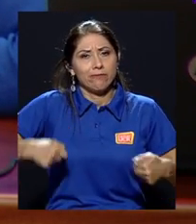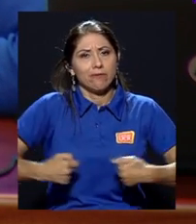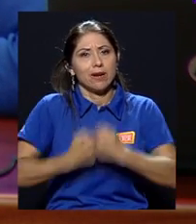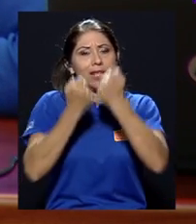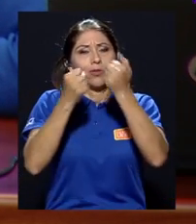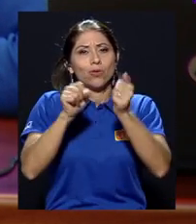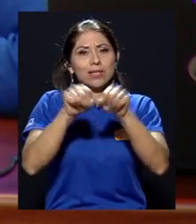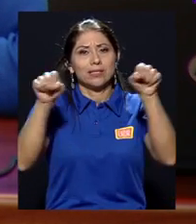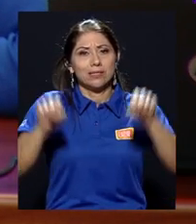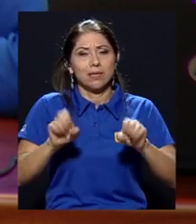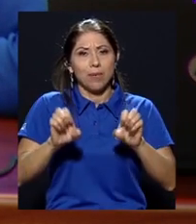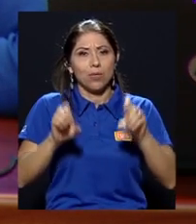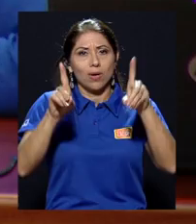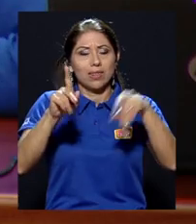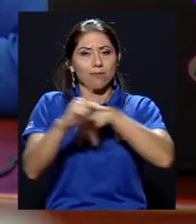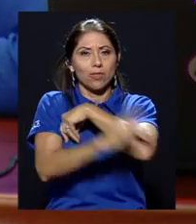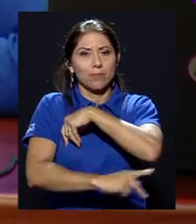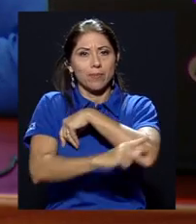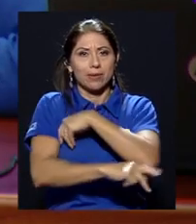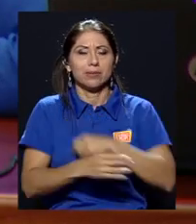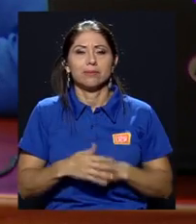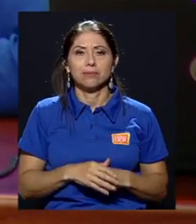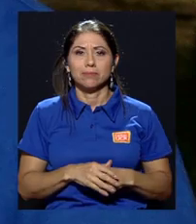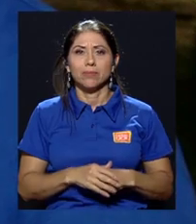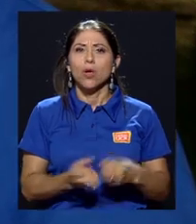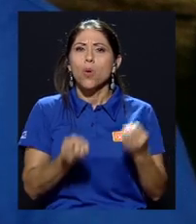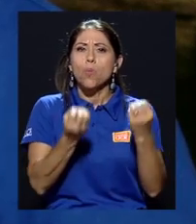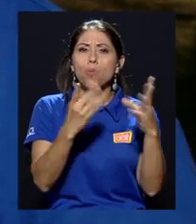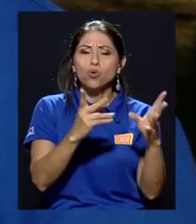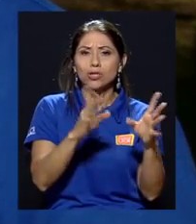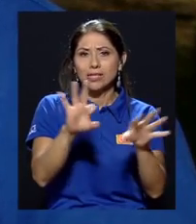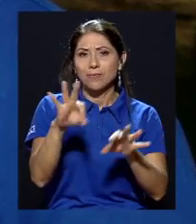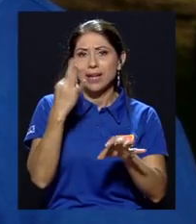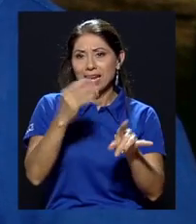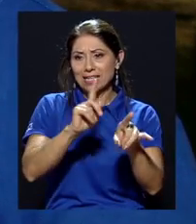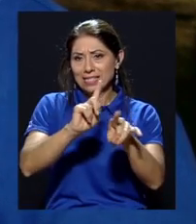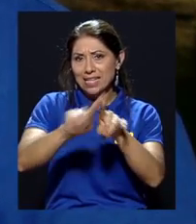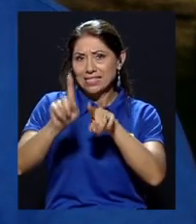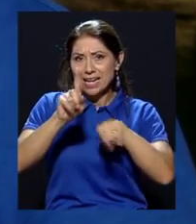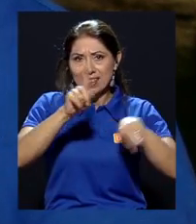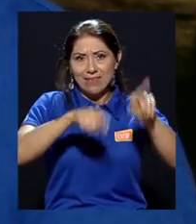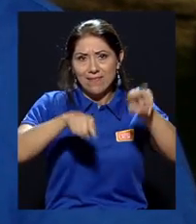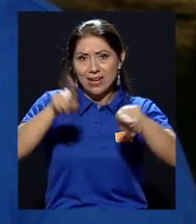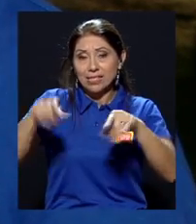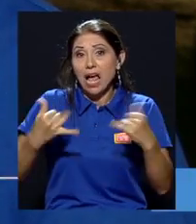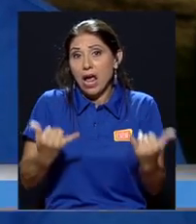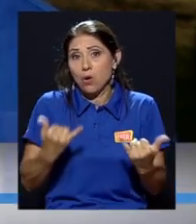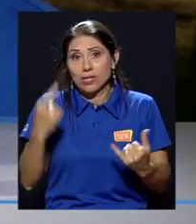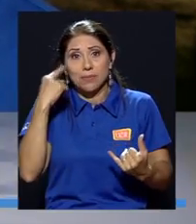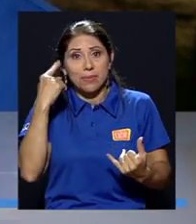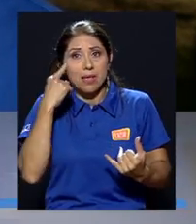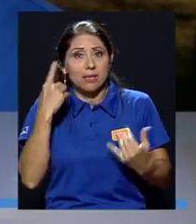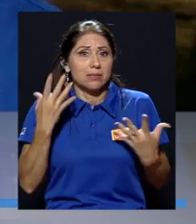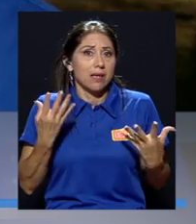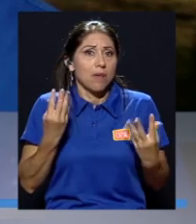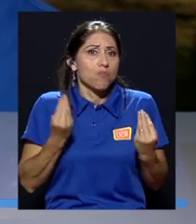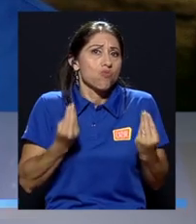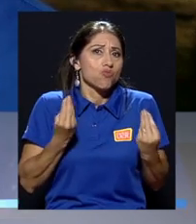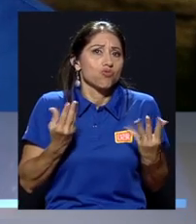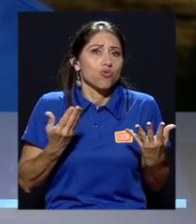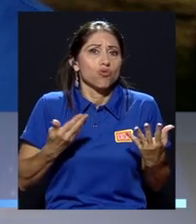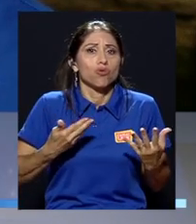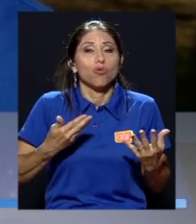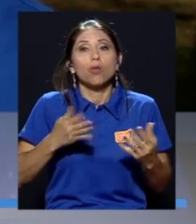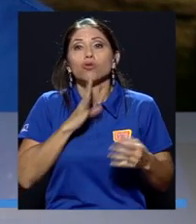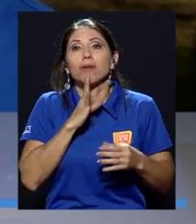sistema educativo del país. Hay muchas maneras de ser diversa, ¿verdad? Es decir, ahora se piensa muchas veces en solamente, cuando se